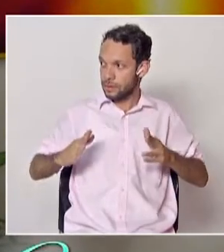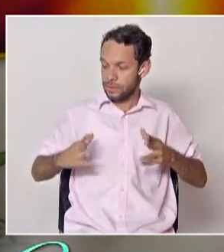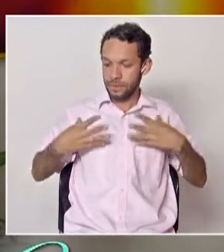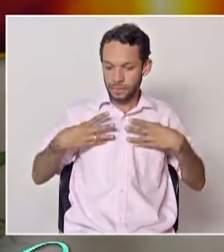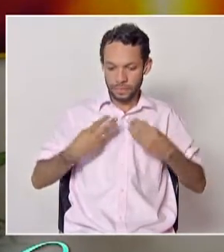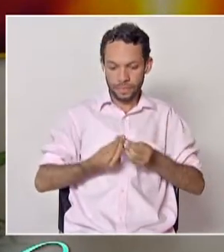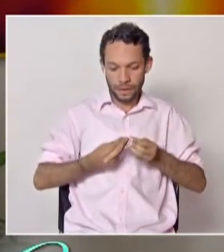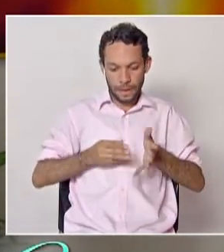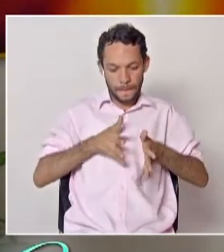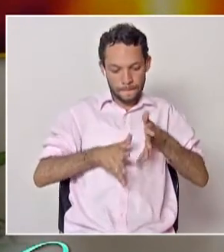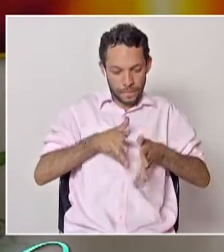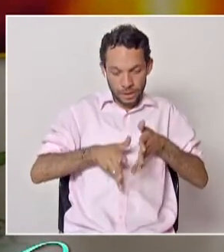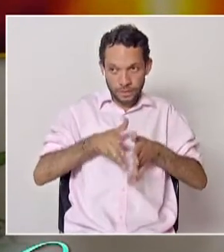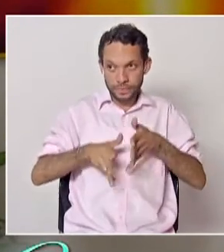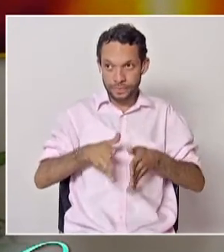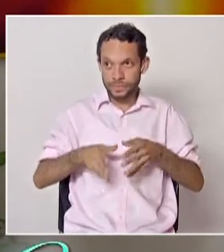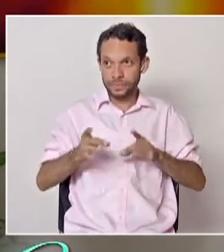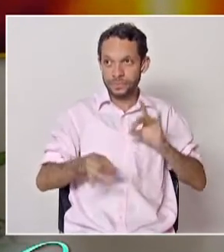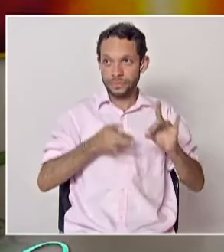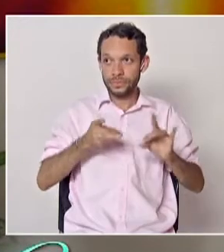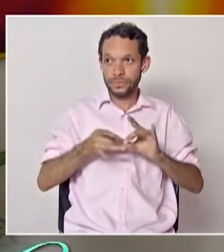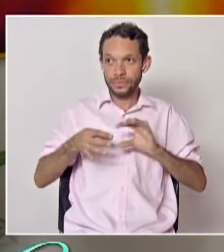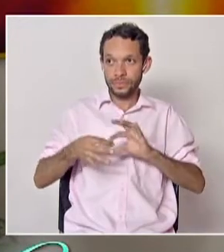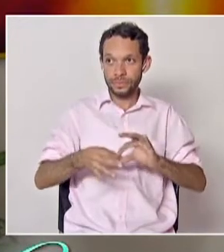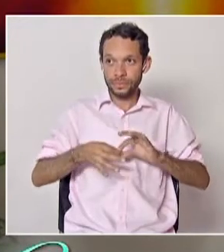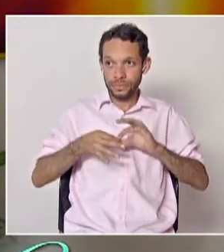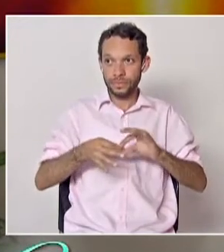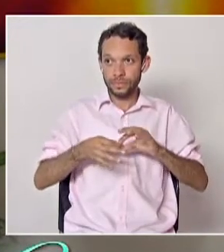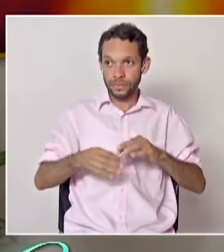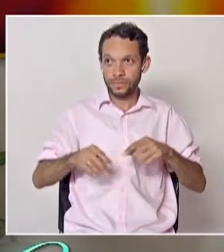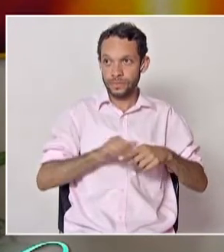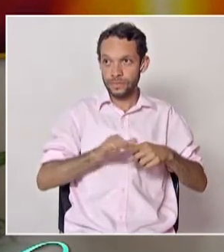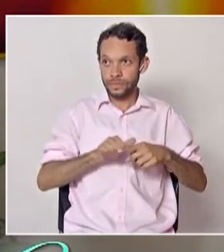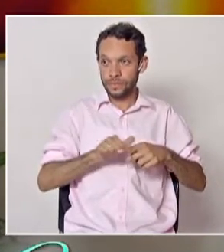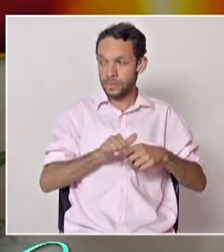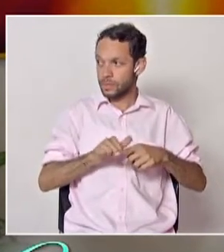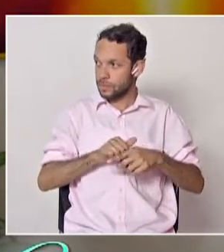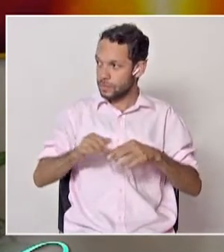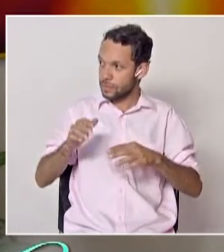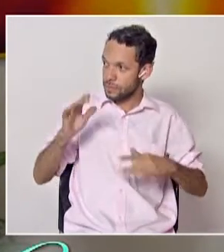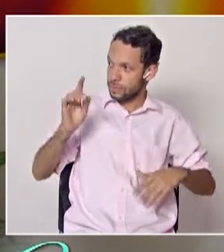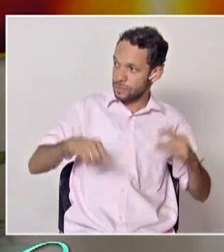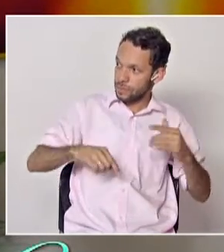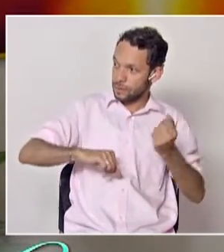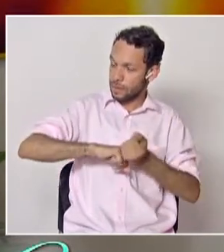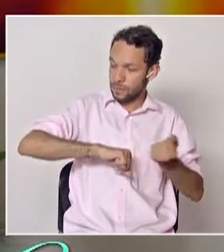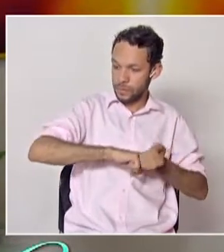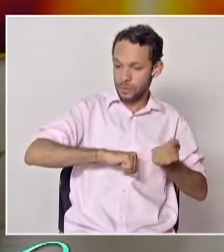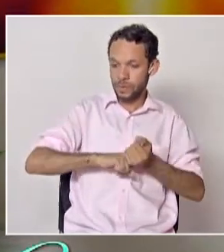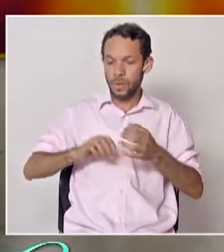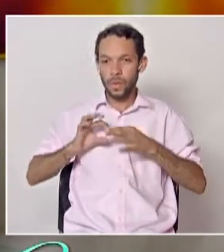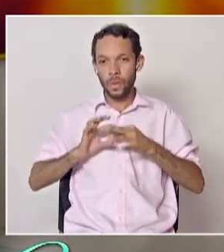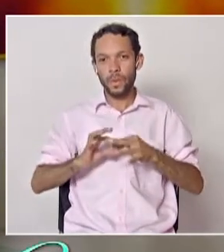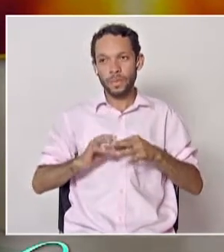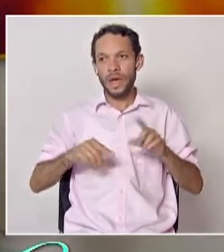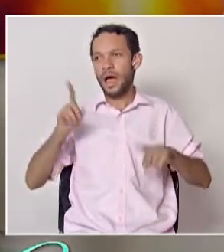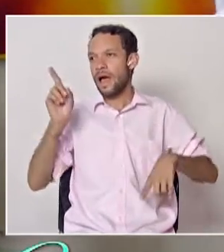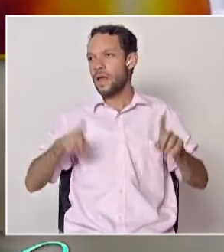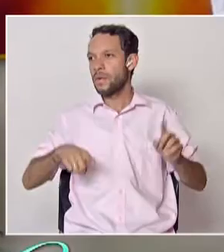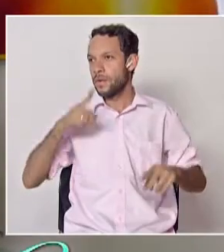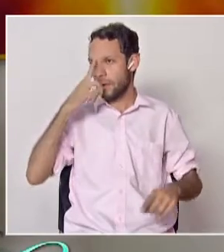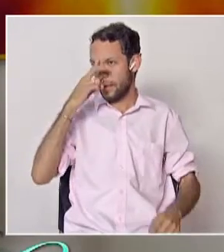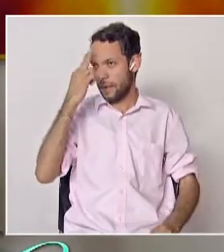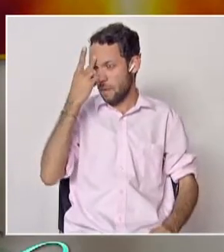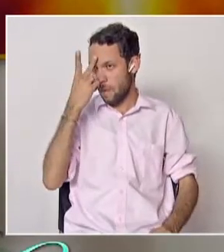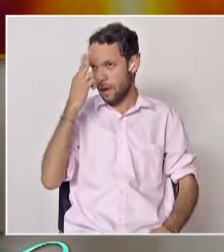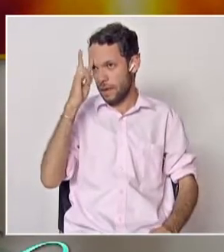Raúl Andrés, con este tipo de sintomatología, y resulta que se cometen muchos errores en la casa. Téngame el